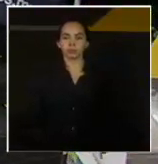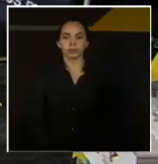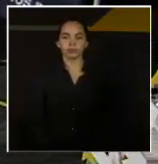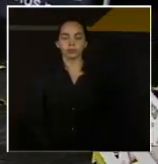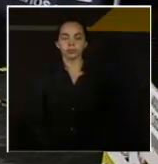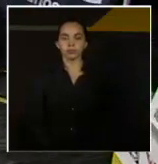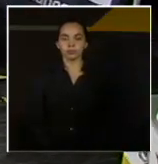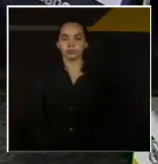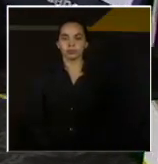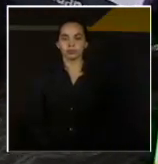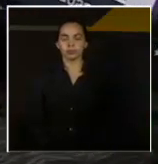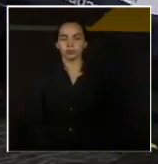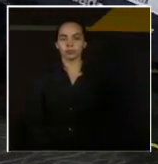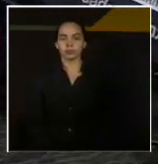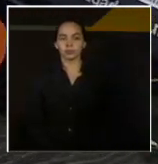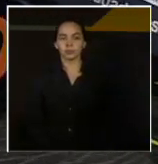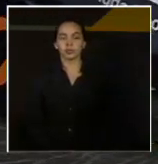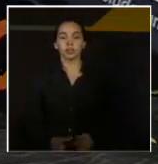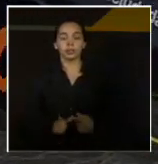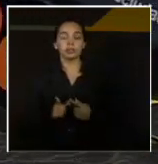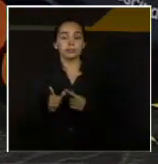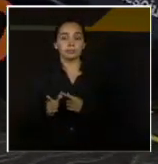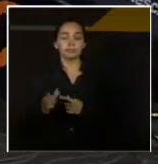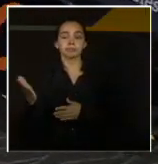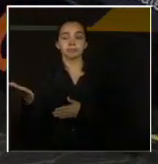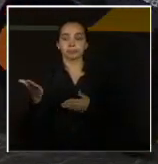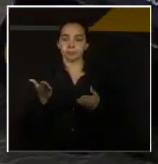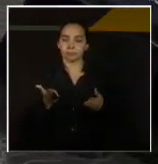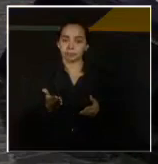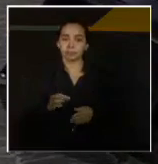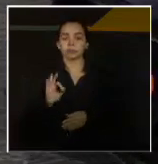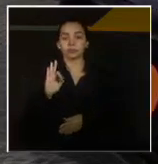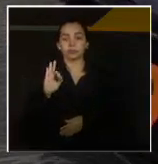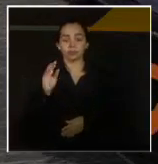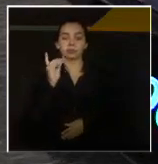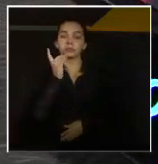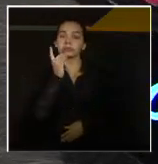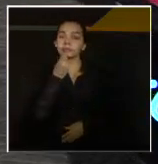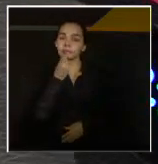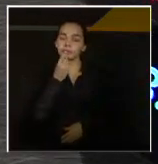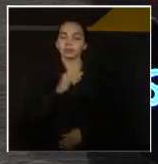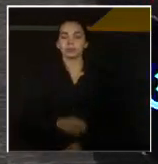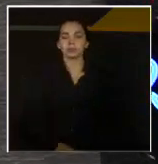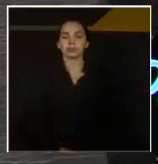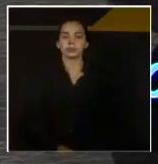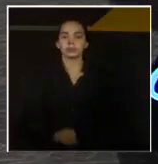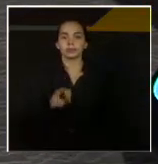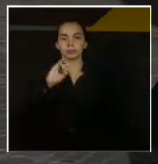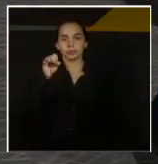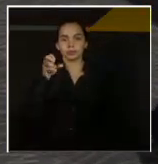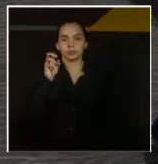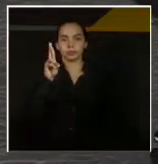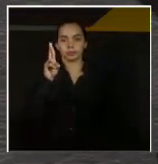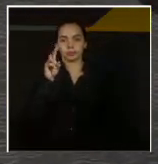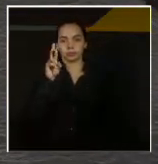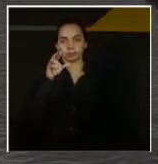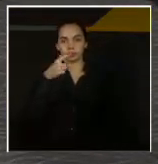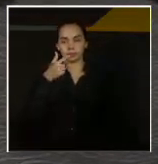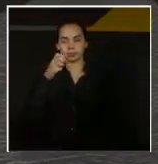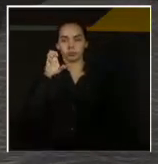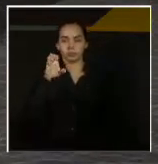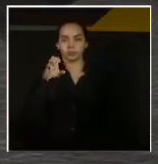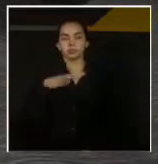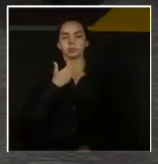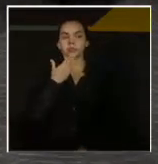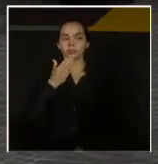Marisa. Continuamos ahora con 3 minutos. El candidato Jorge Zavala, lo escuchamos con atención.